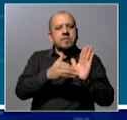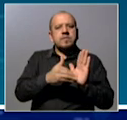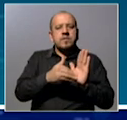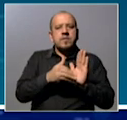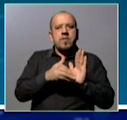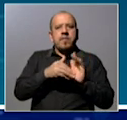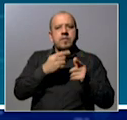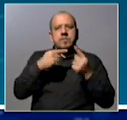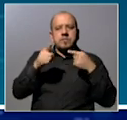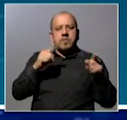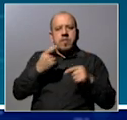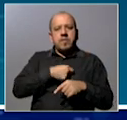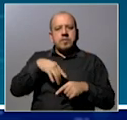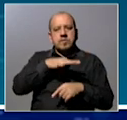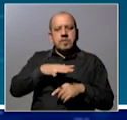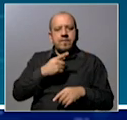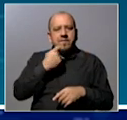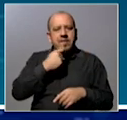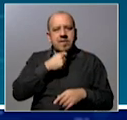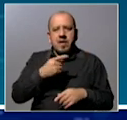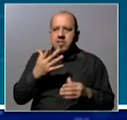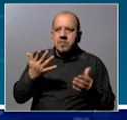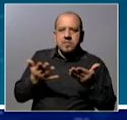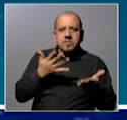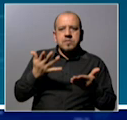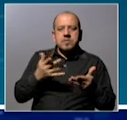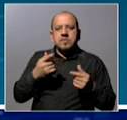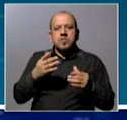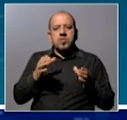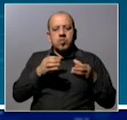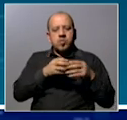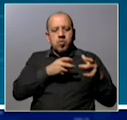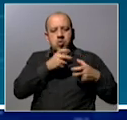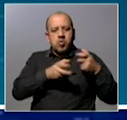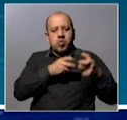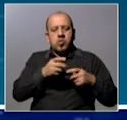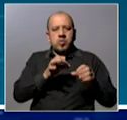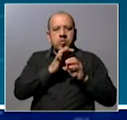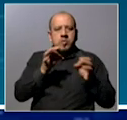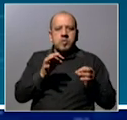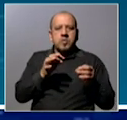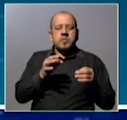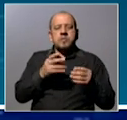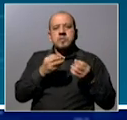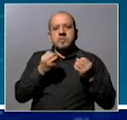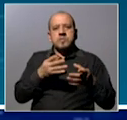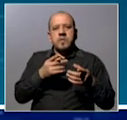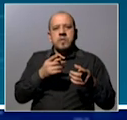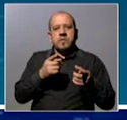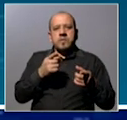sectores de la sociedad. ¿Tendría que haber tomado otra decisión la coalición multicolor? ¿O no se quiso jugar porque